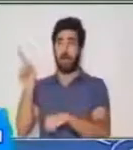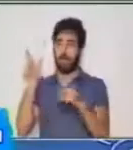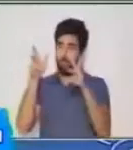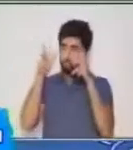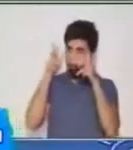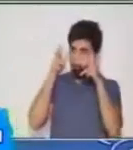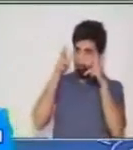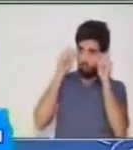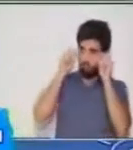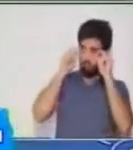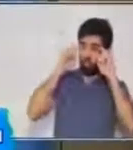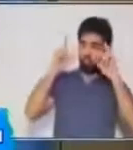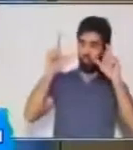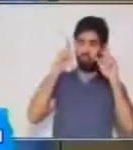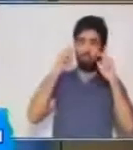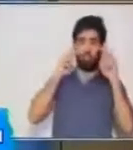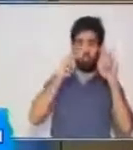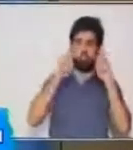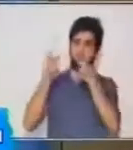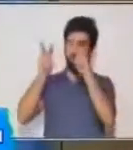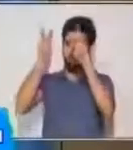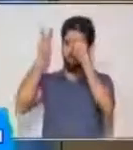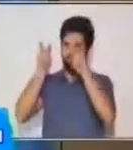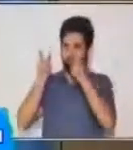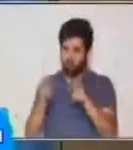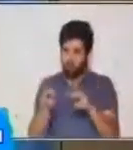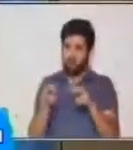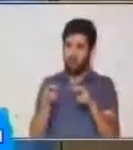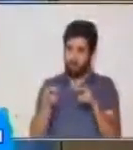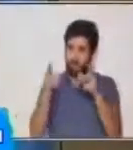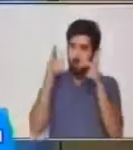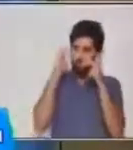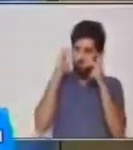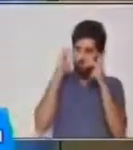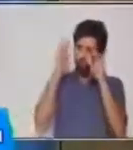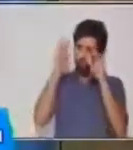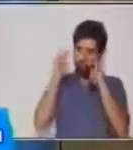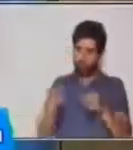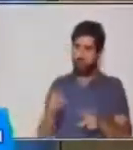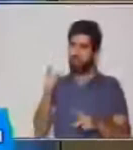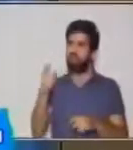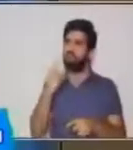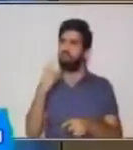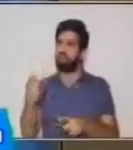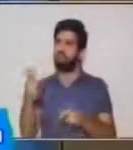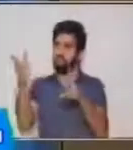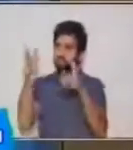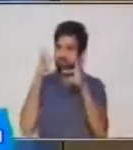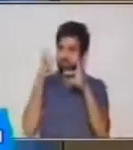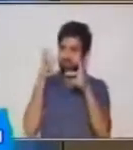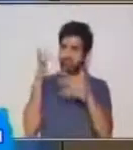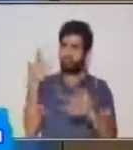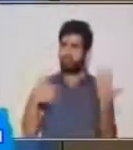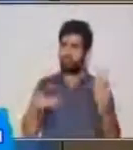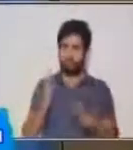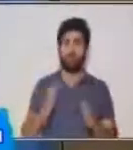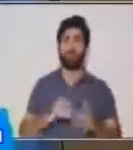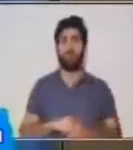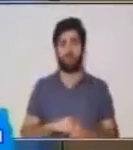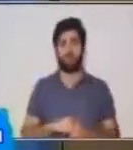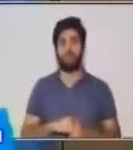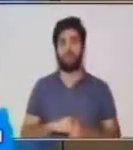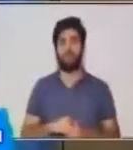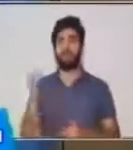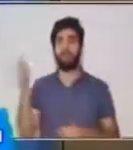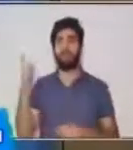atención. Mira a los que le hablan, porque es importante que aparte de escuchar, mire fijamente a la persona, porque demuestra respeto.